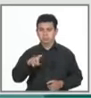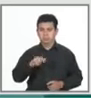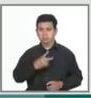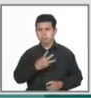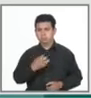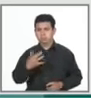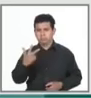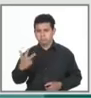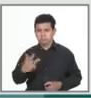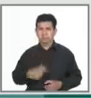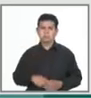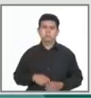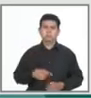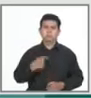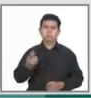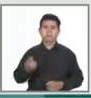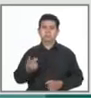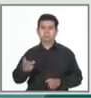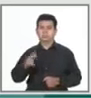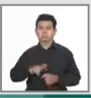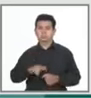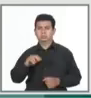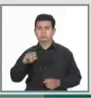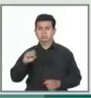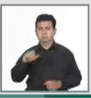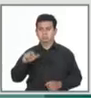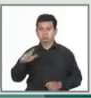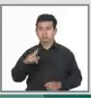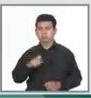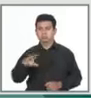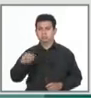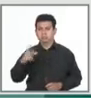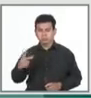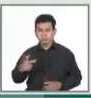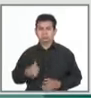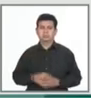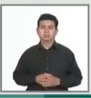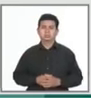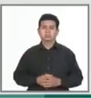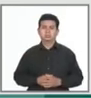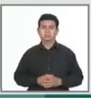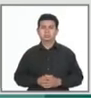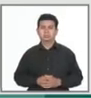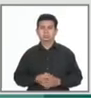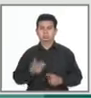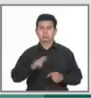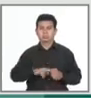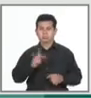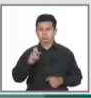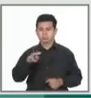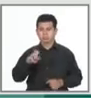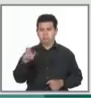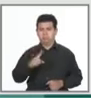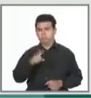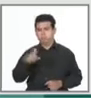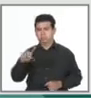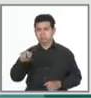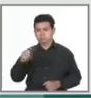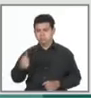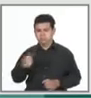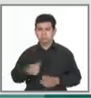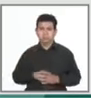358 secretaría de marina- 198 pemex 186